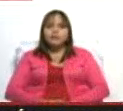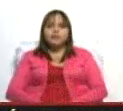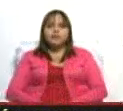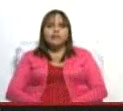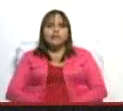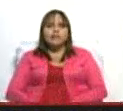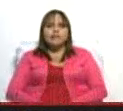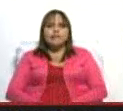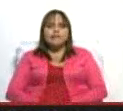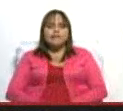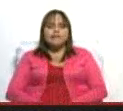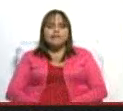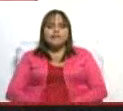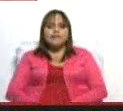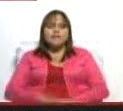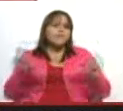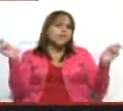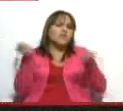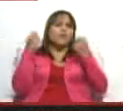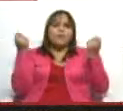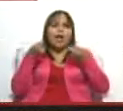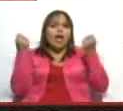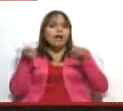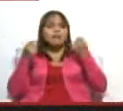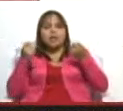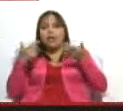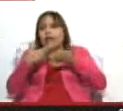Melanie, que una campaña tiene días,